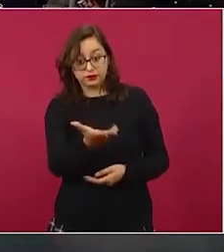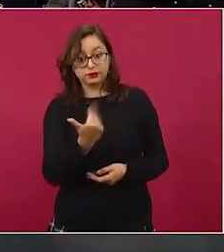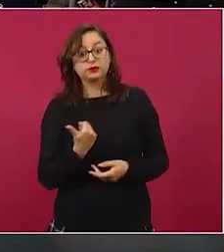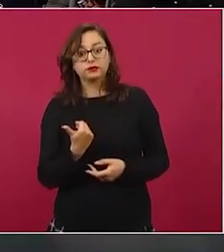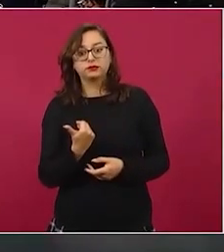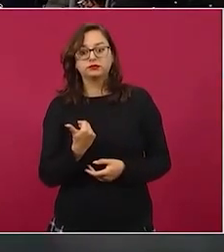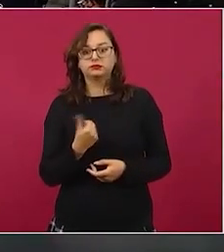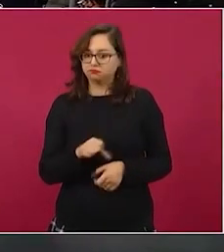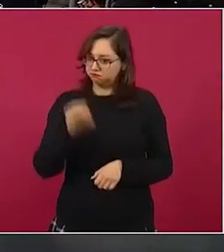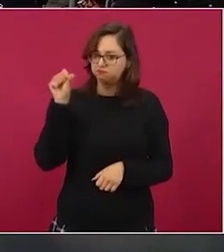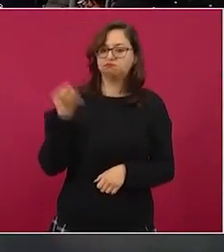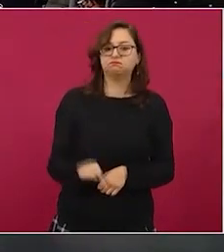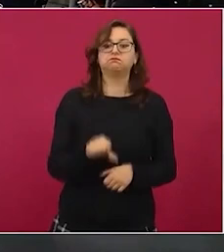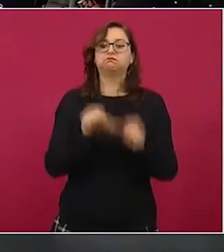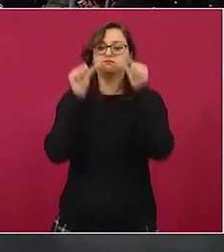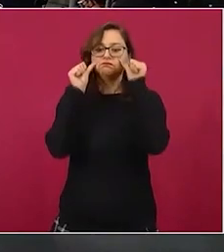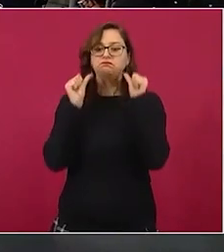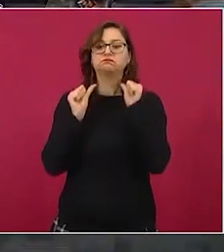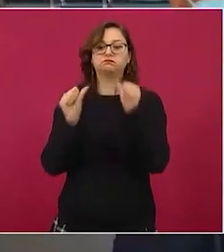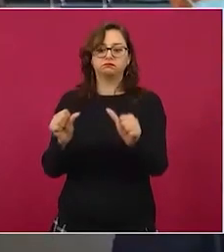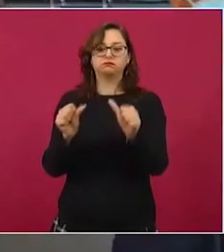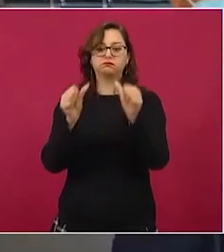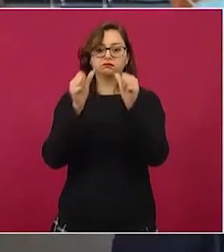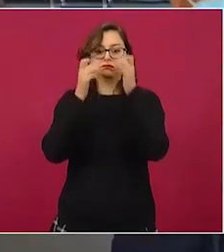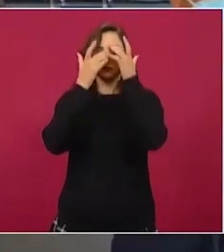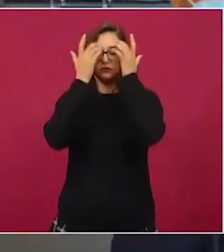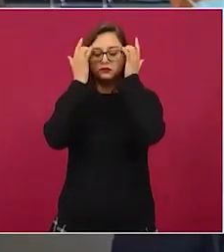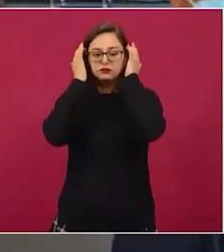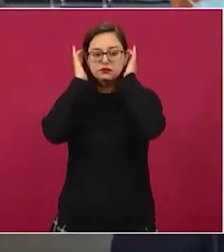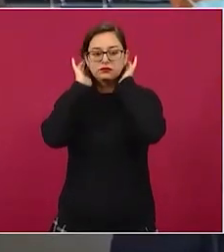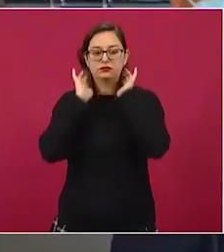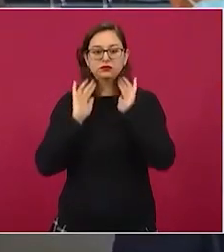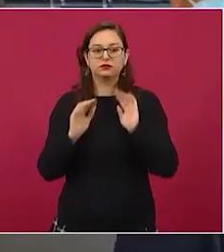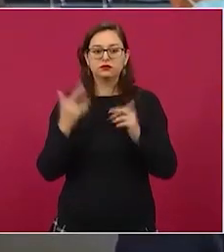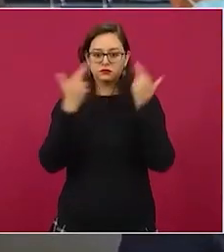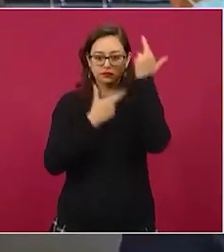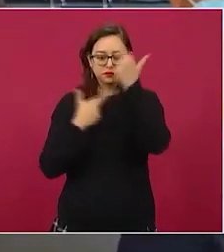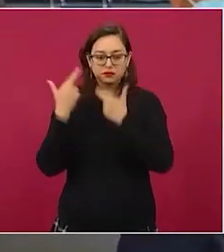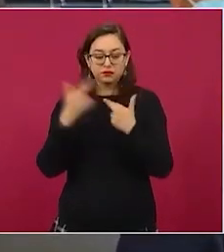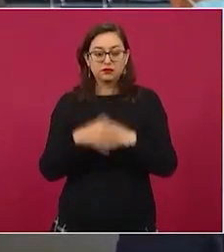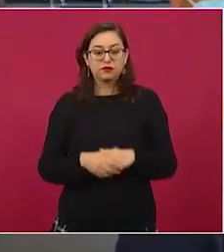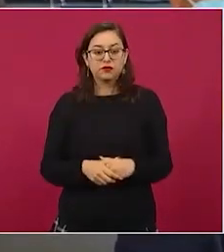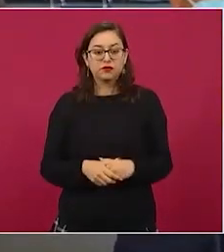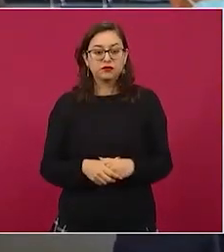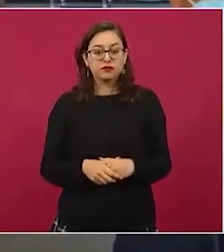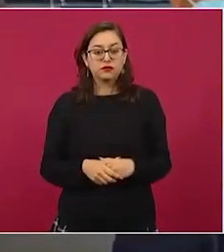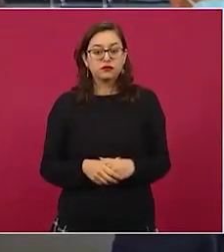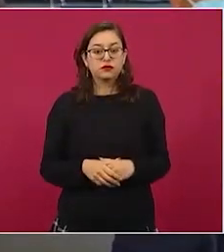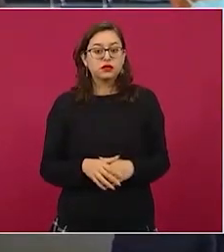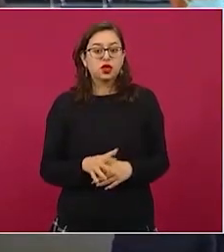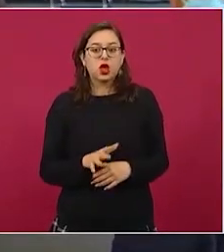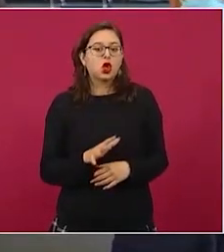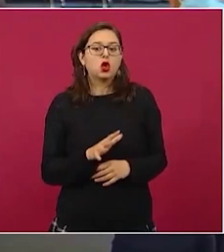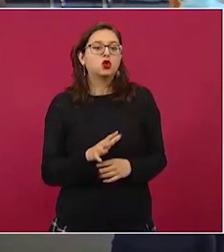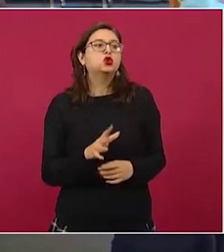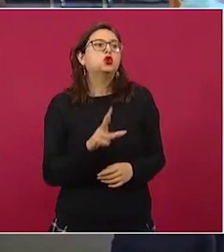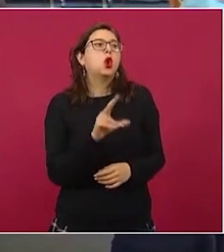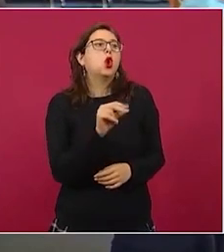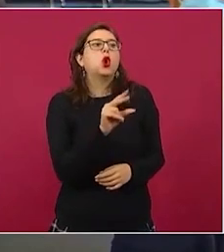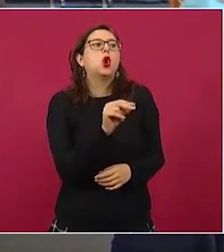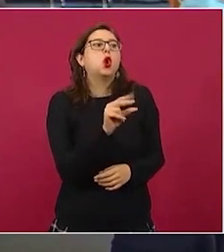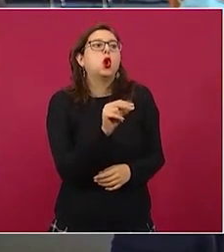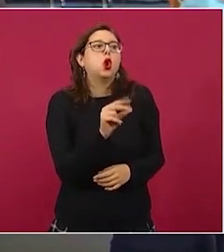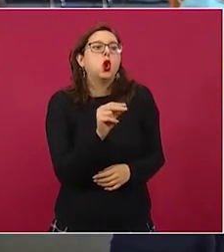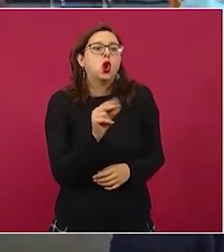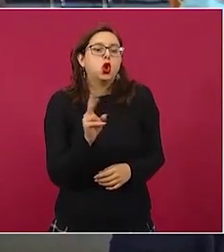y de inmediato. Sí, y sí, se revisa también el caso, el asunto. No son 200,000 pruebas que tengo.